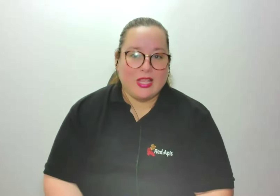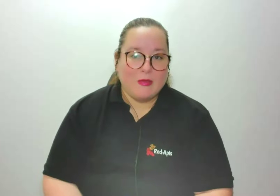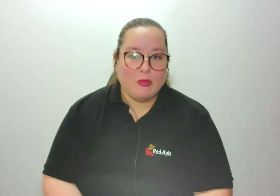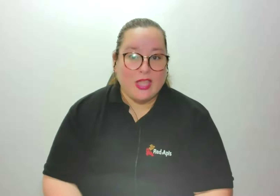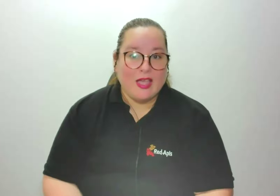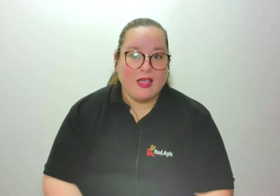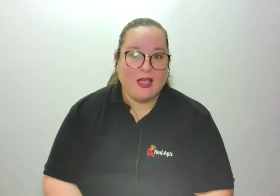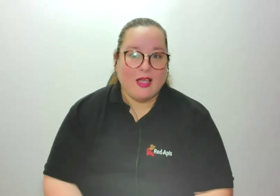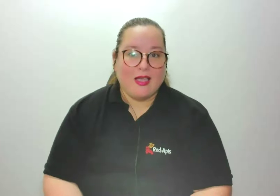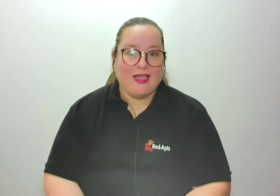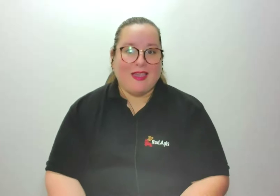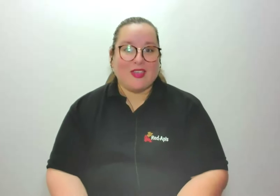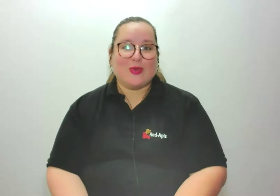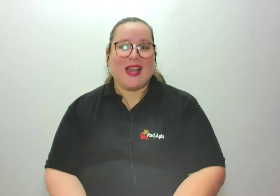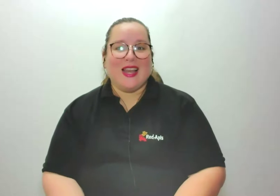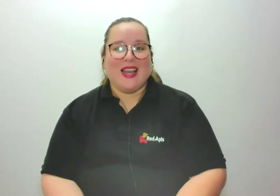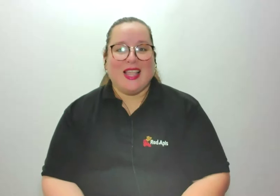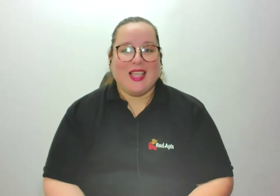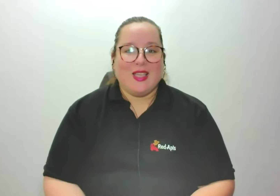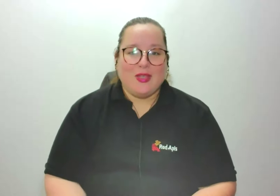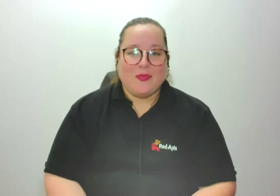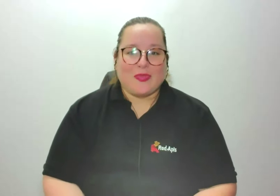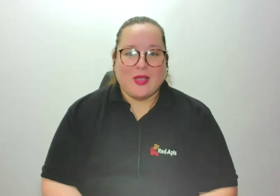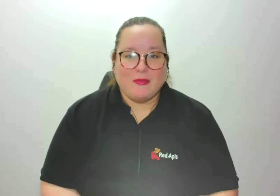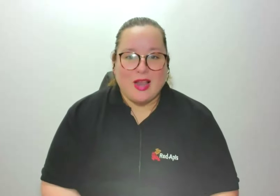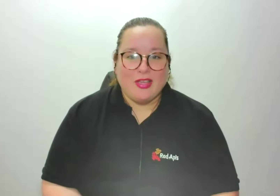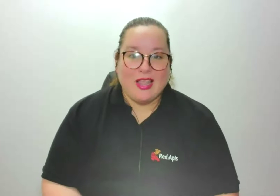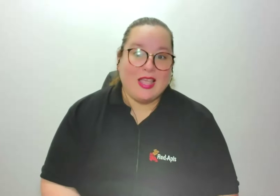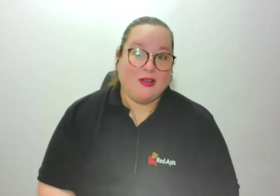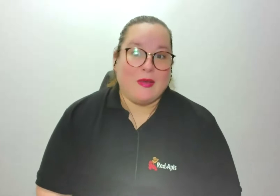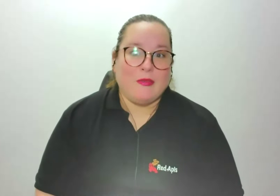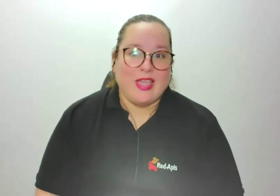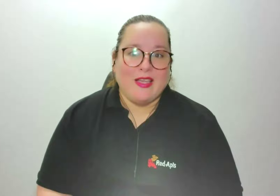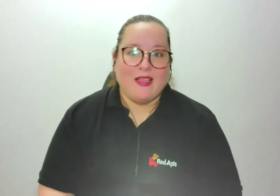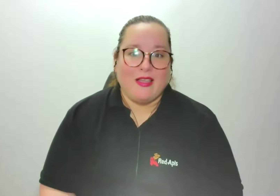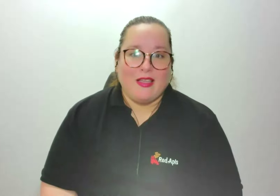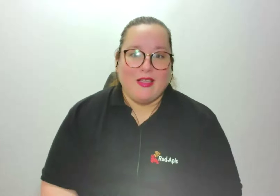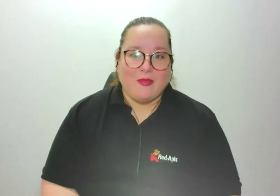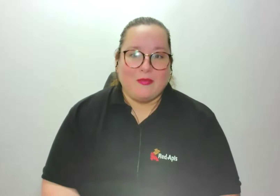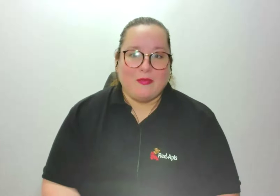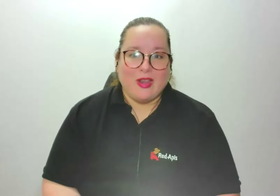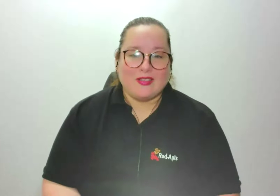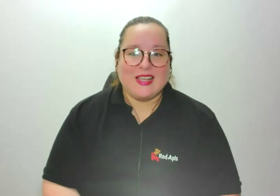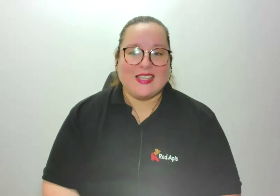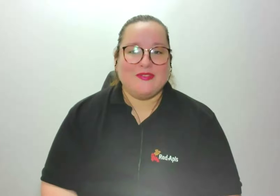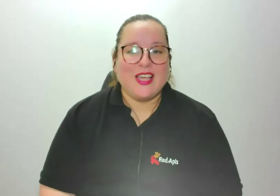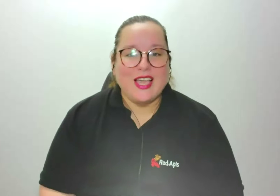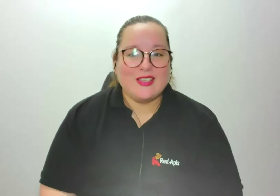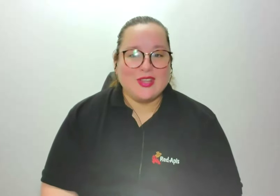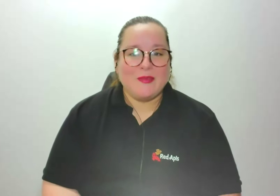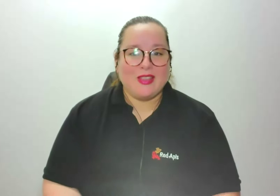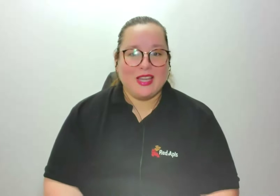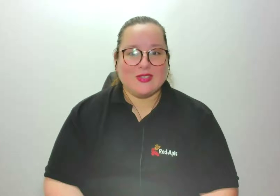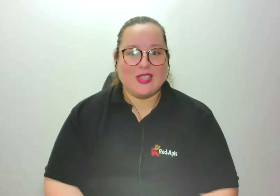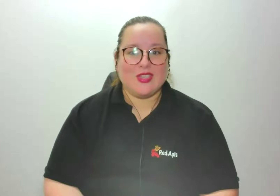leer, tiene memoria visual, más lo que lee con la memoria, pero se clasifica